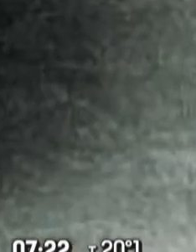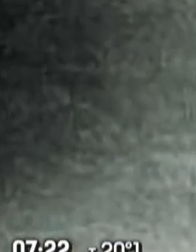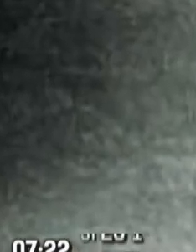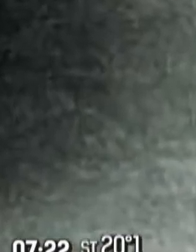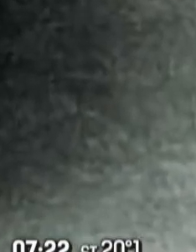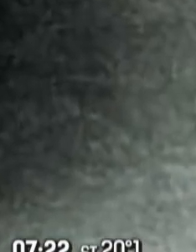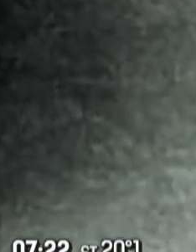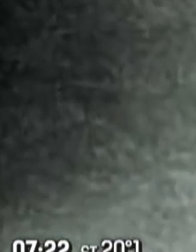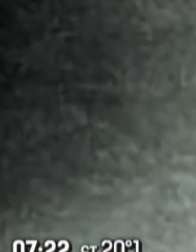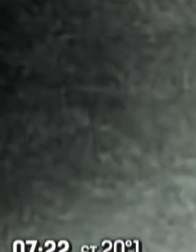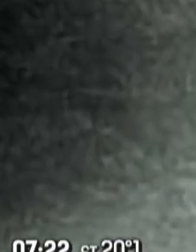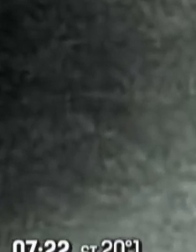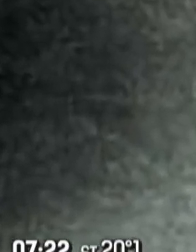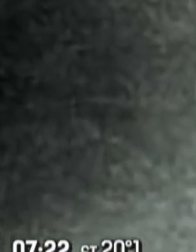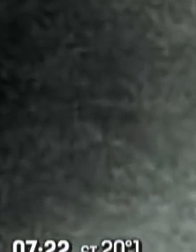puesto